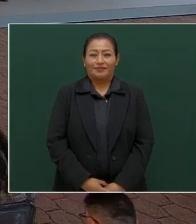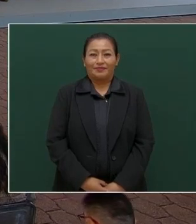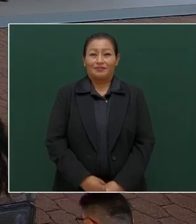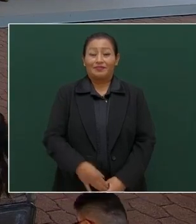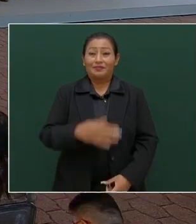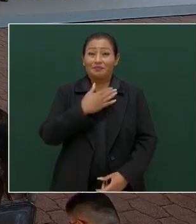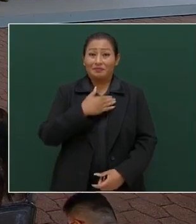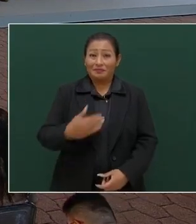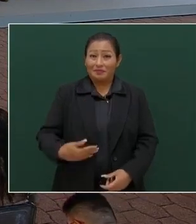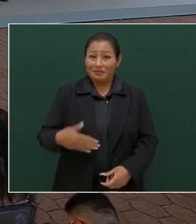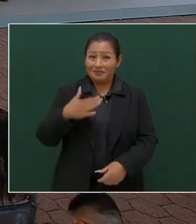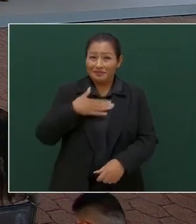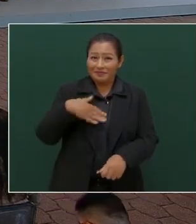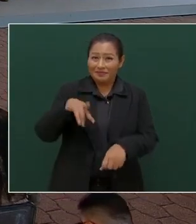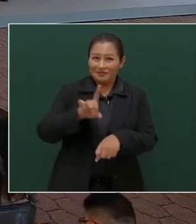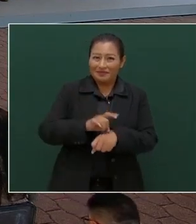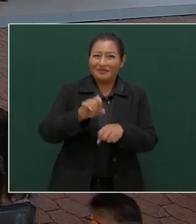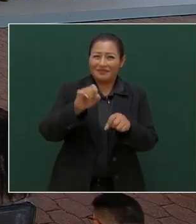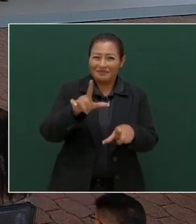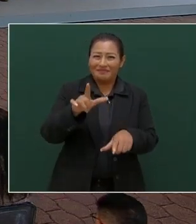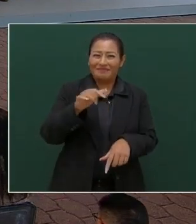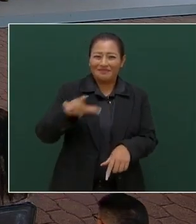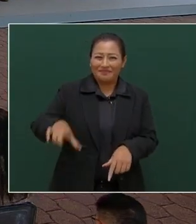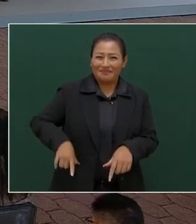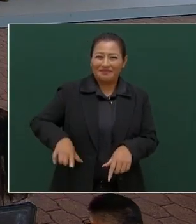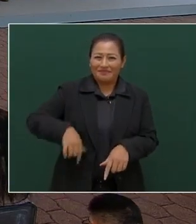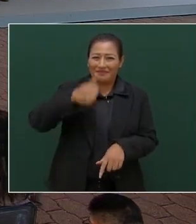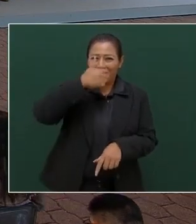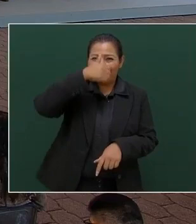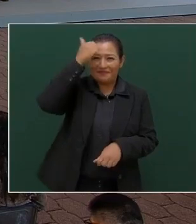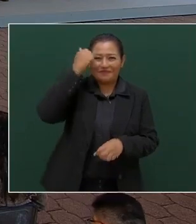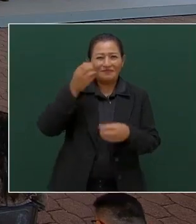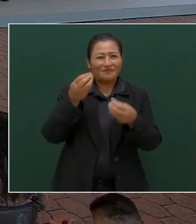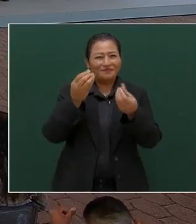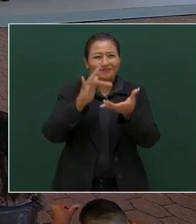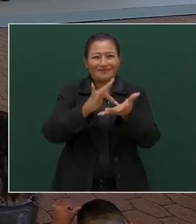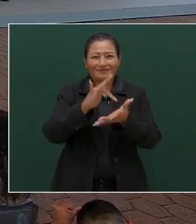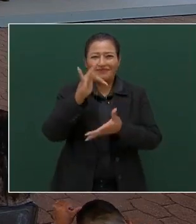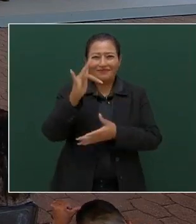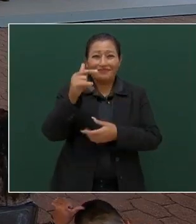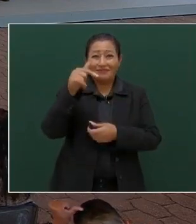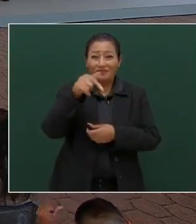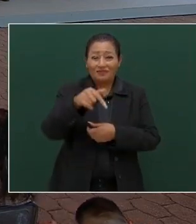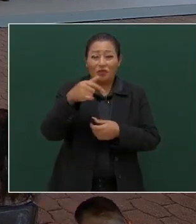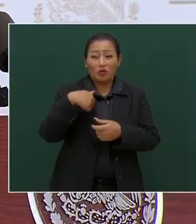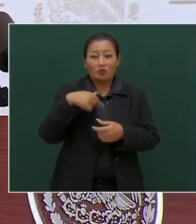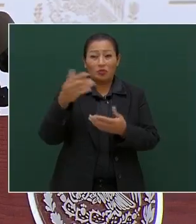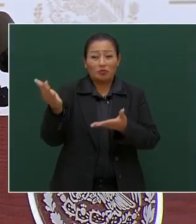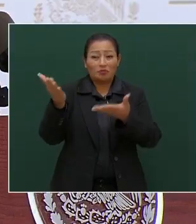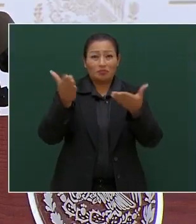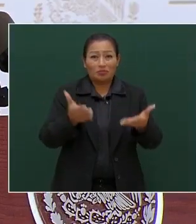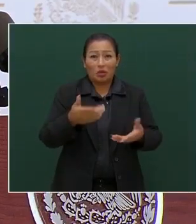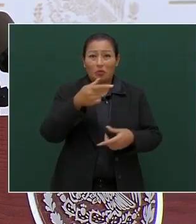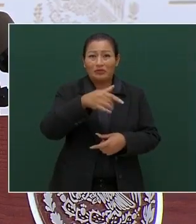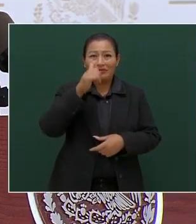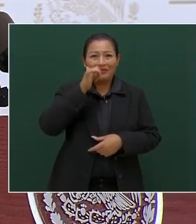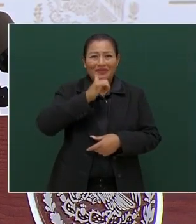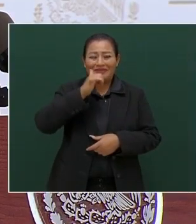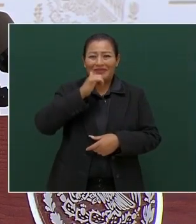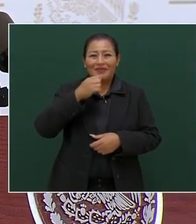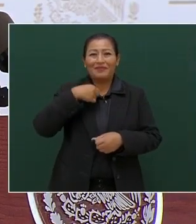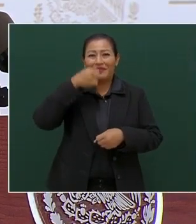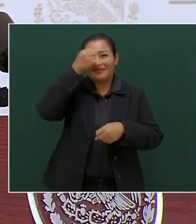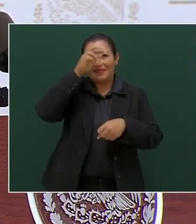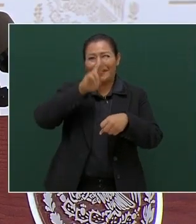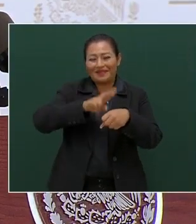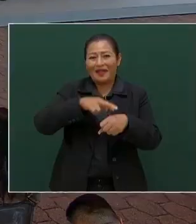Señor presidente, muy buenos días. Señor gobernador Alfonso Durazo, muchas gracias por la gran anfitrionía que siempre tiene.